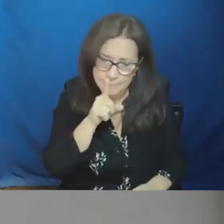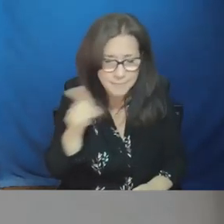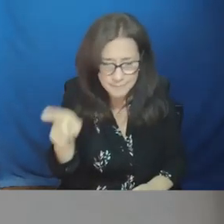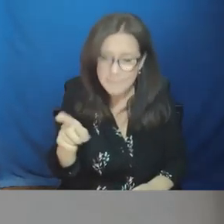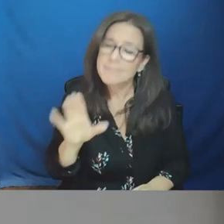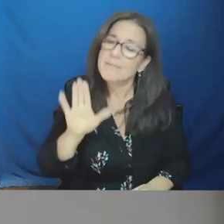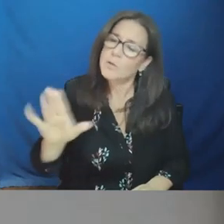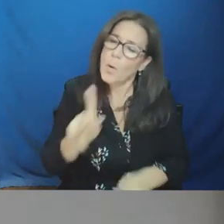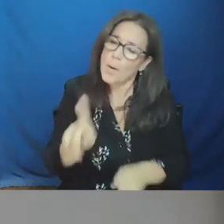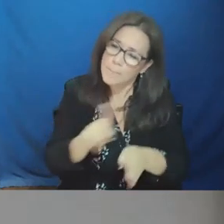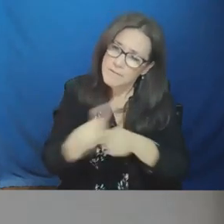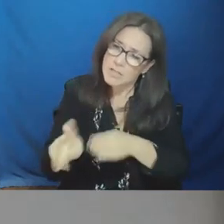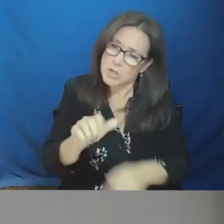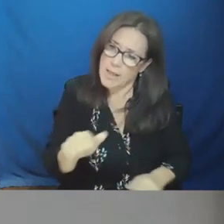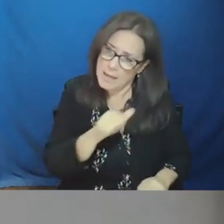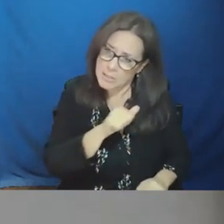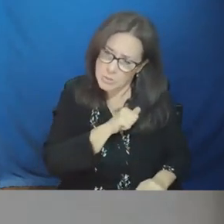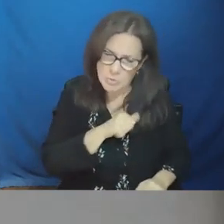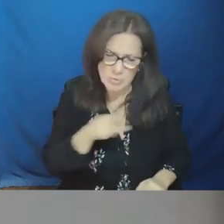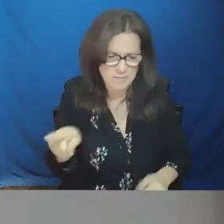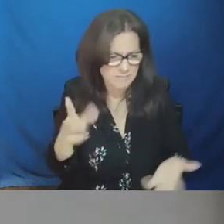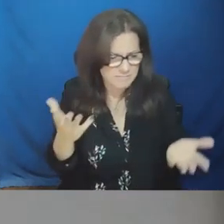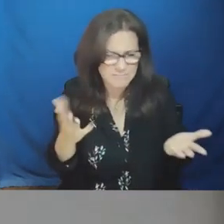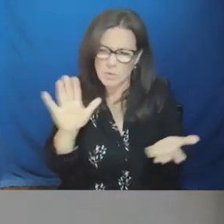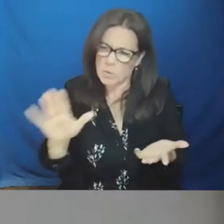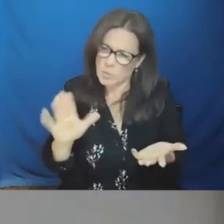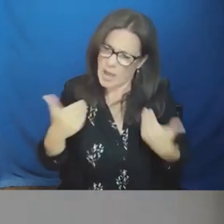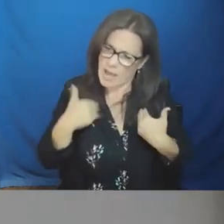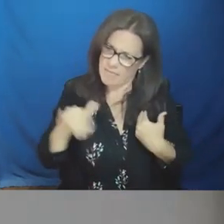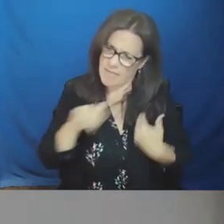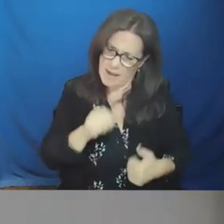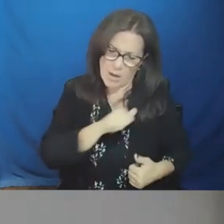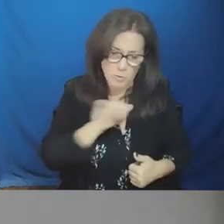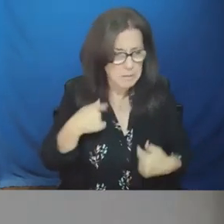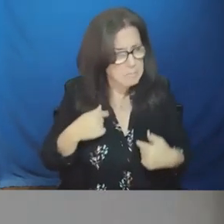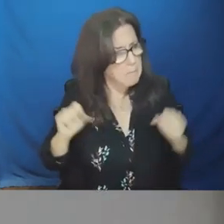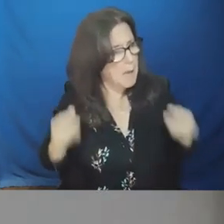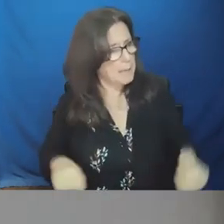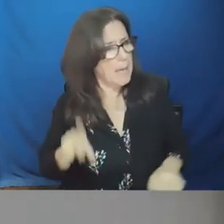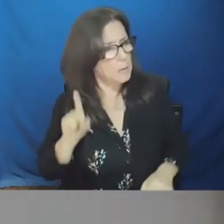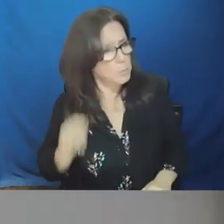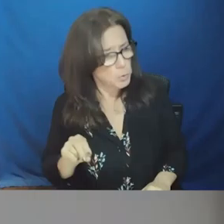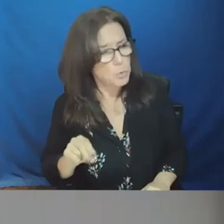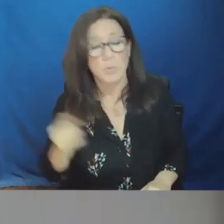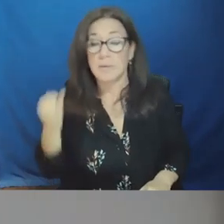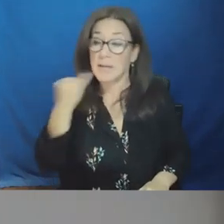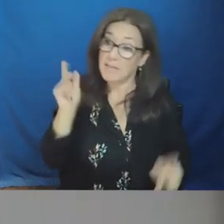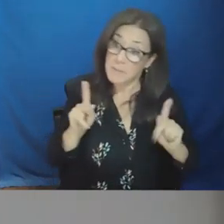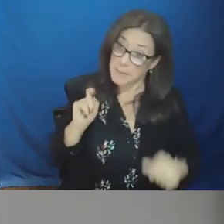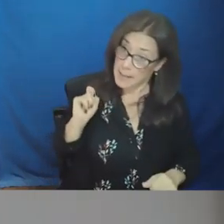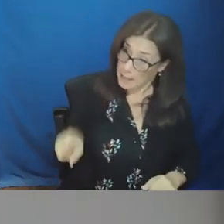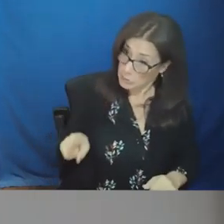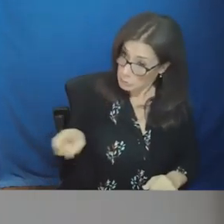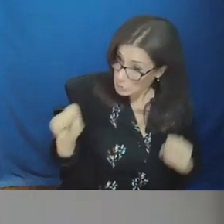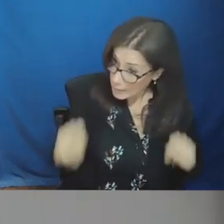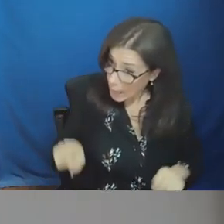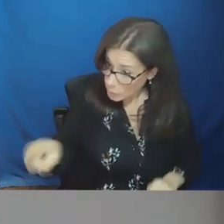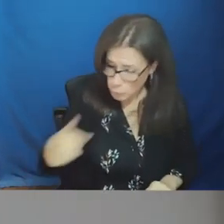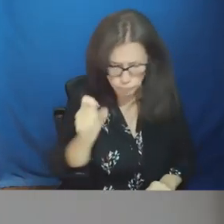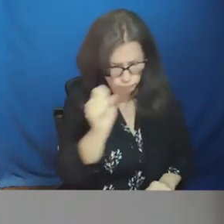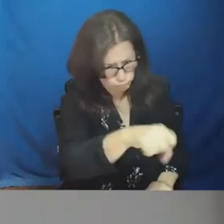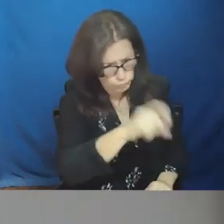le agradezco su paciencia y también su profesionalismo esa actitud de que si lo podemos lograr